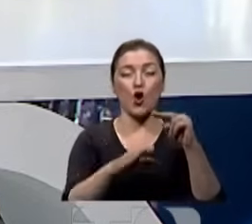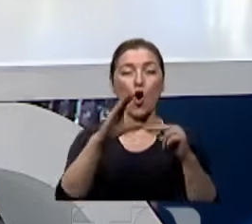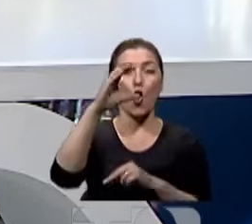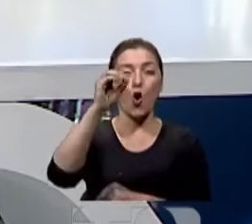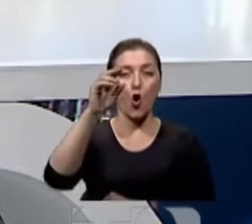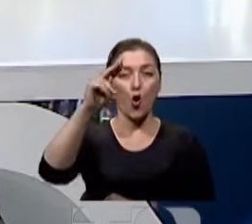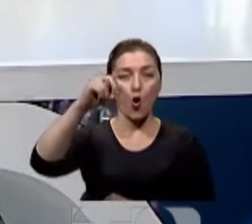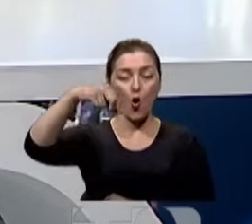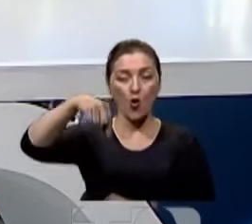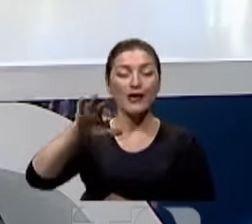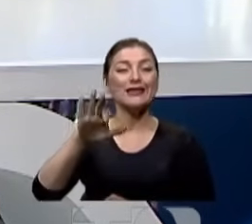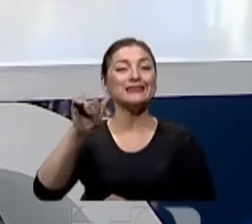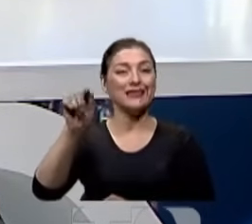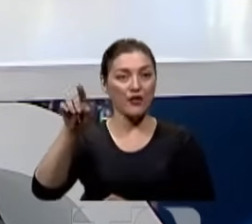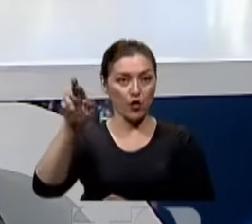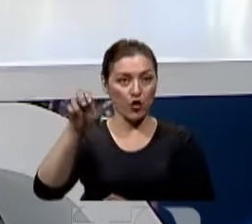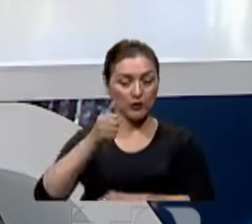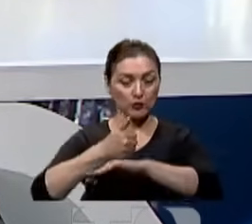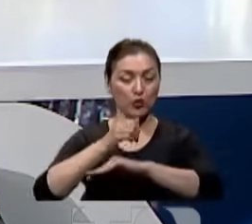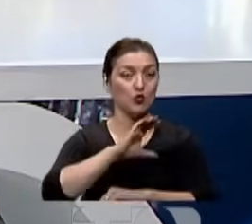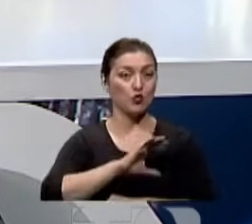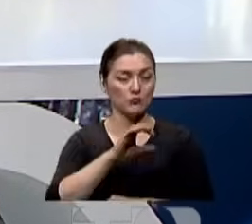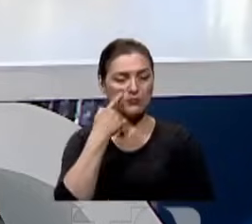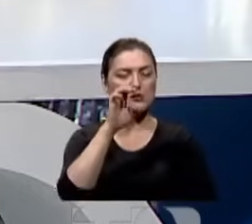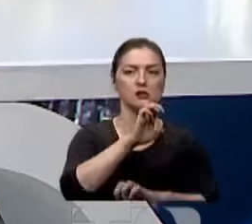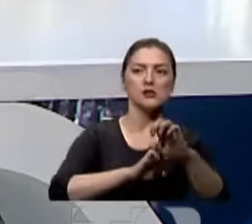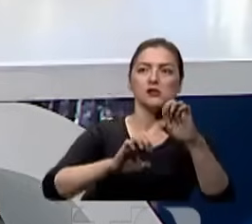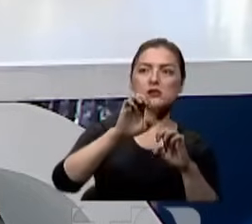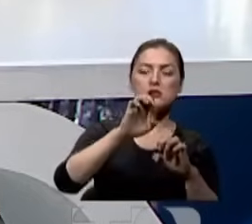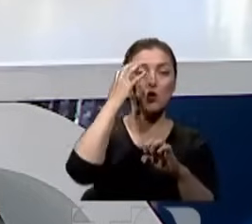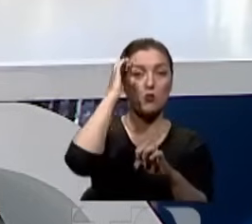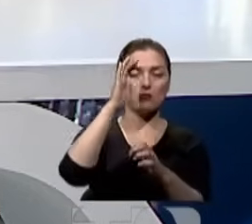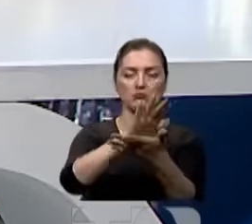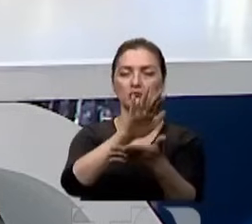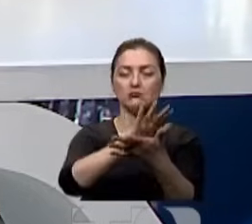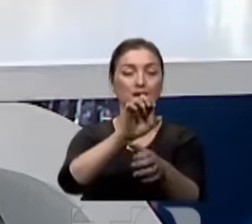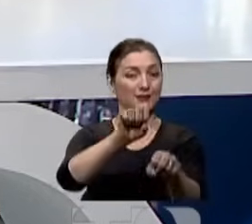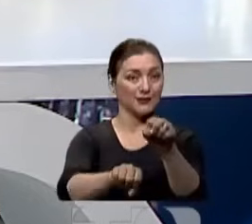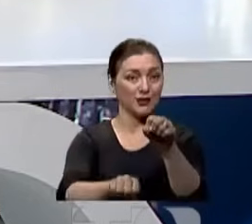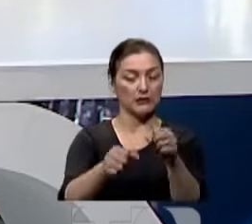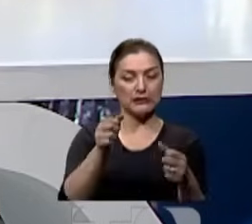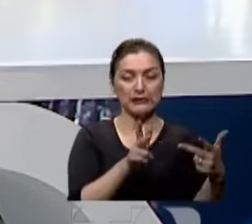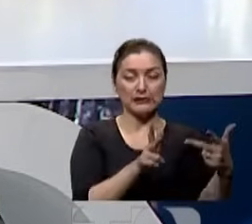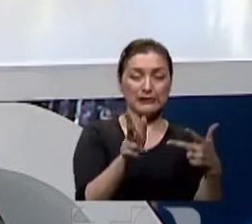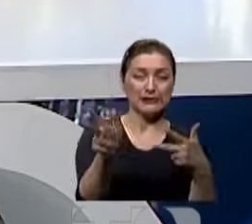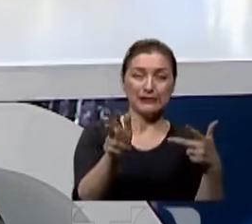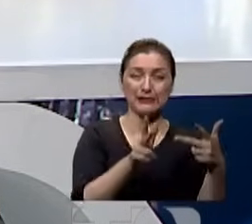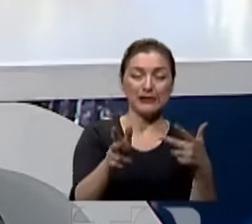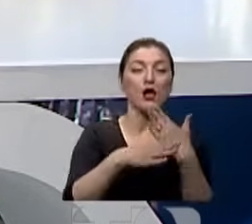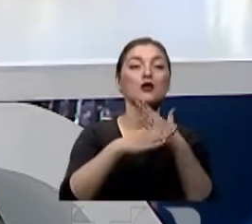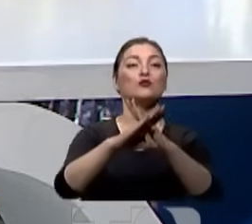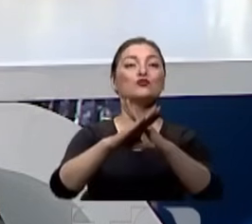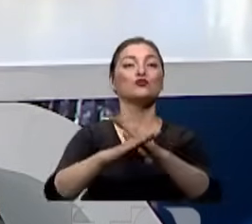Conquistadores. Autoridades municipales aclaran que después de las evaluaciones no hay que preocuparse. Sin embargo, la circulación vehicular en el lugar se